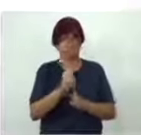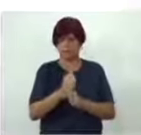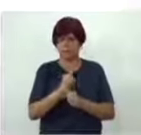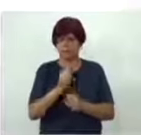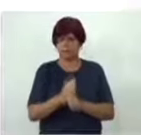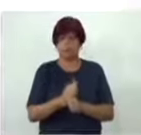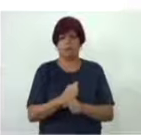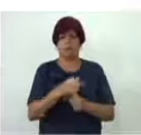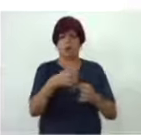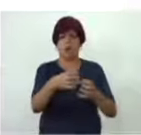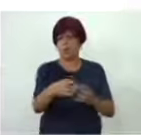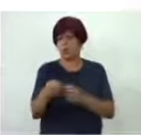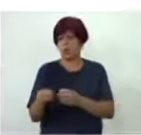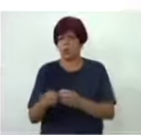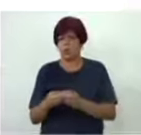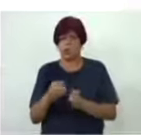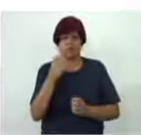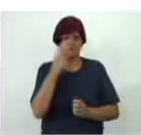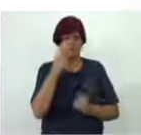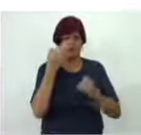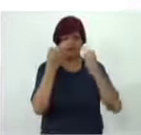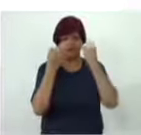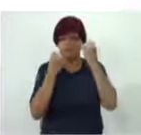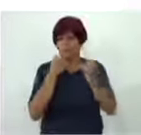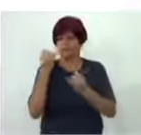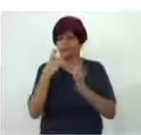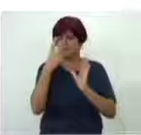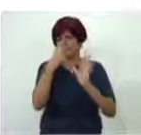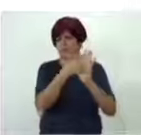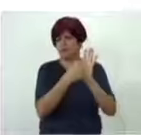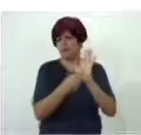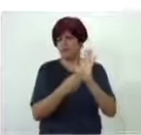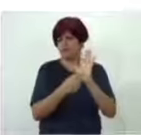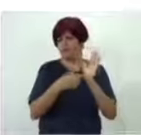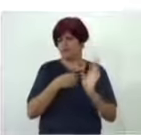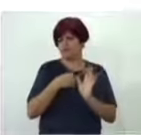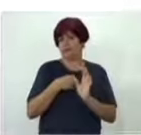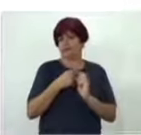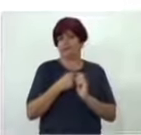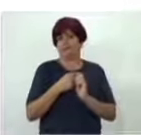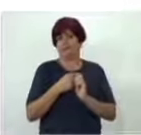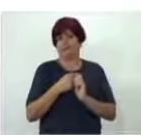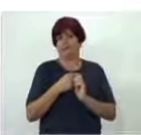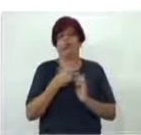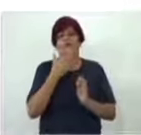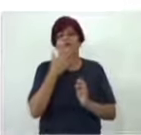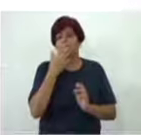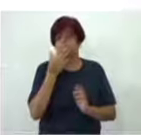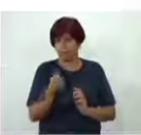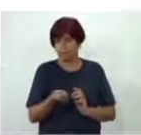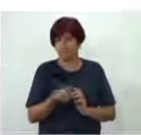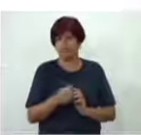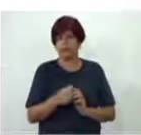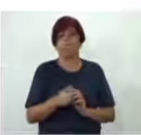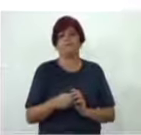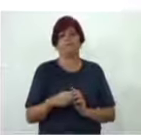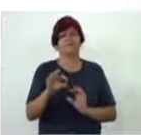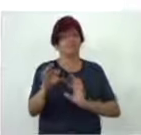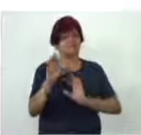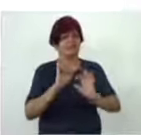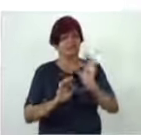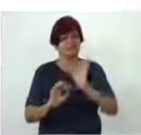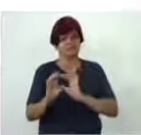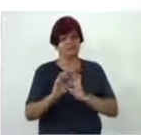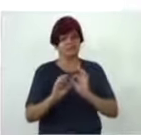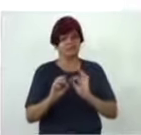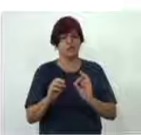los objetos, observar e identificar bien las características que poseen, los que le permiten una adecuada